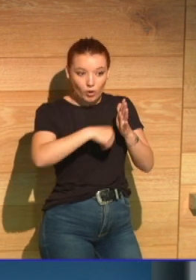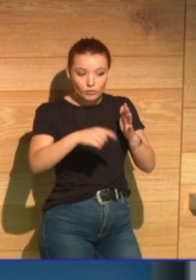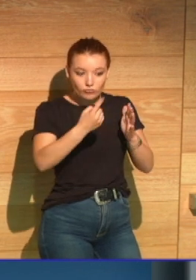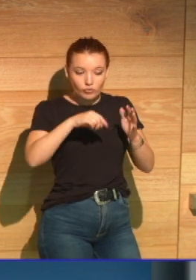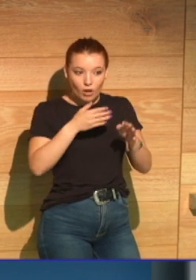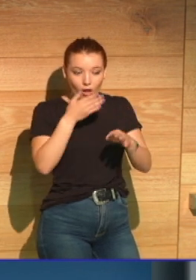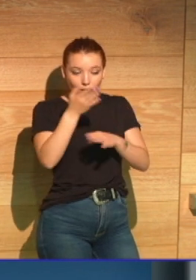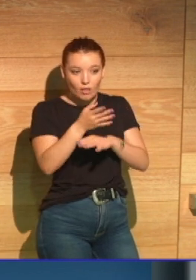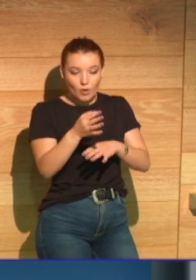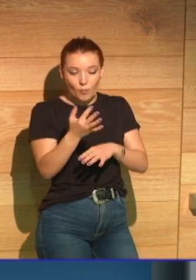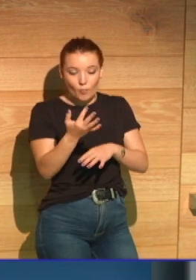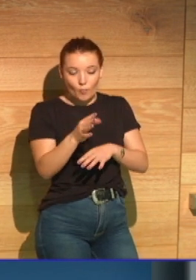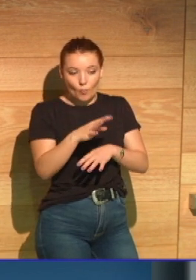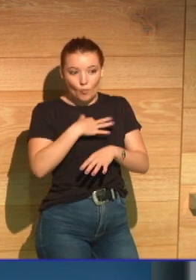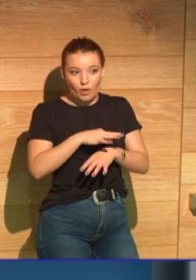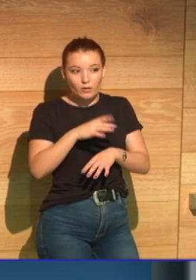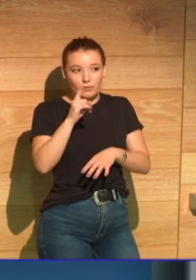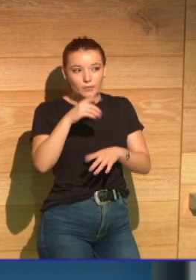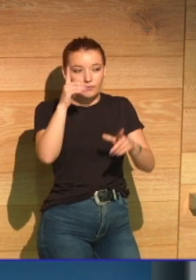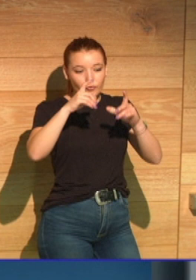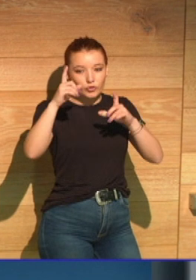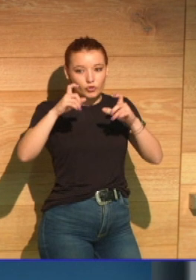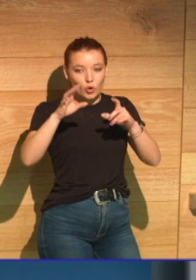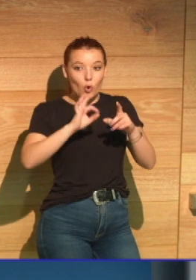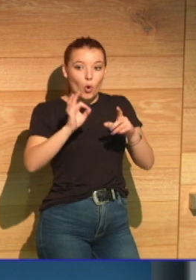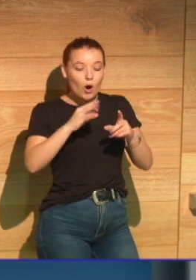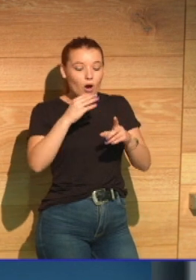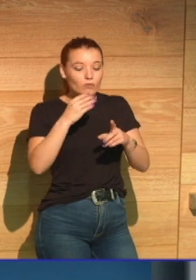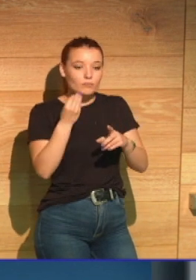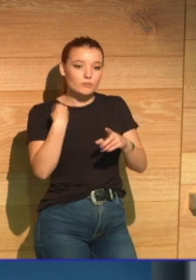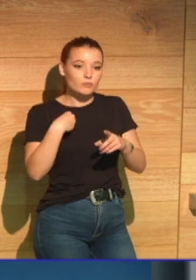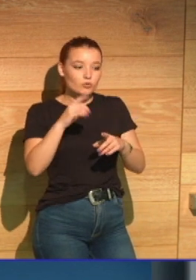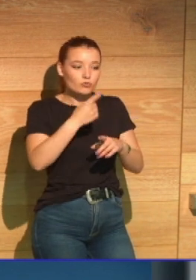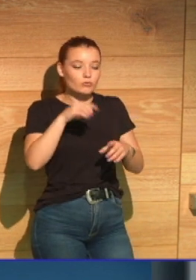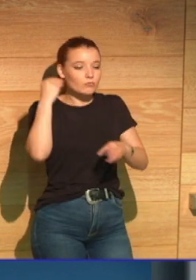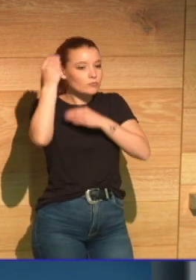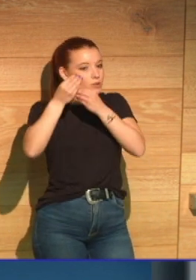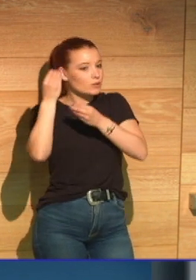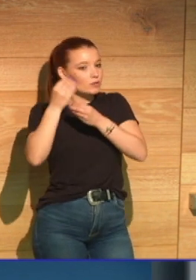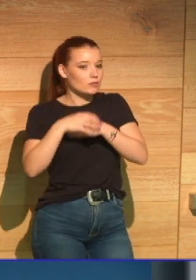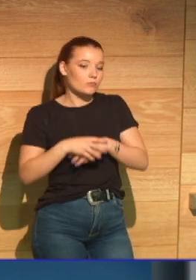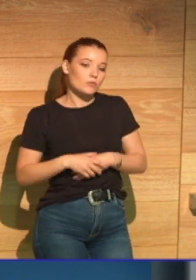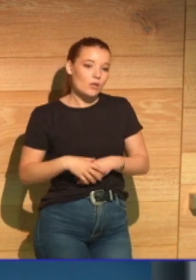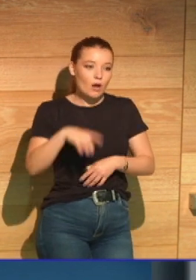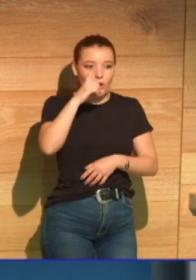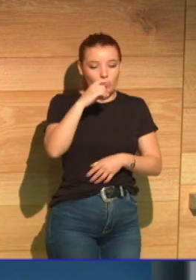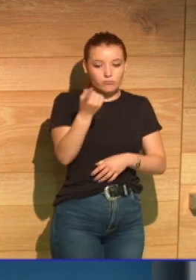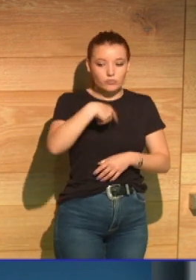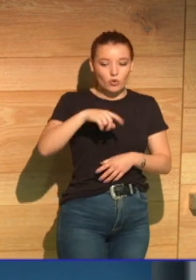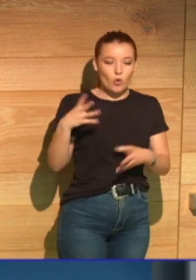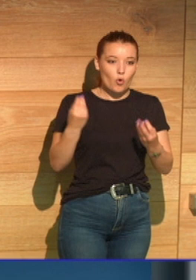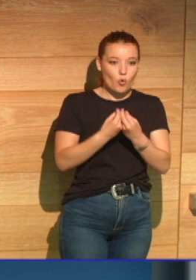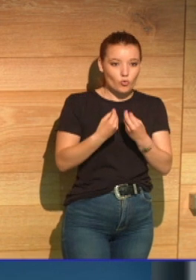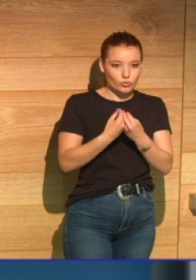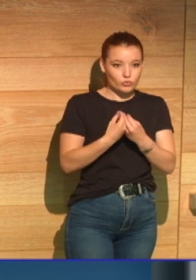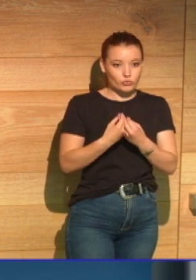lo hacemos, o hacemos un ejercicio de pensarnos de manera acústica, recordar cuando estábamos juntos, un poco la idea de la